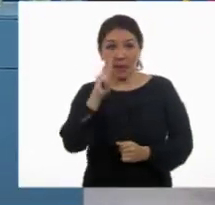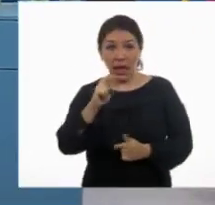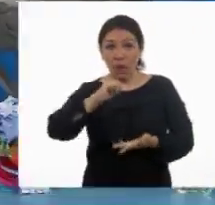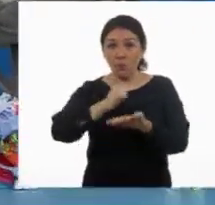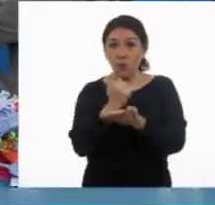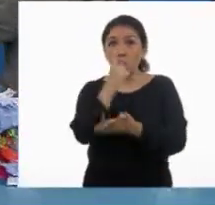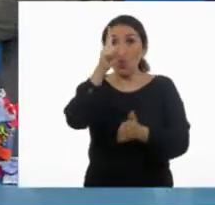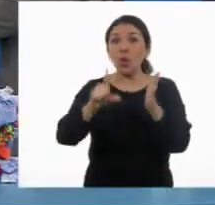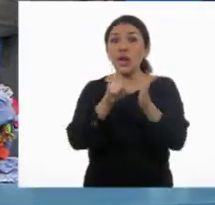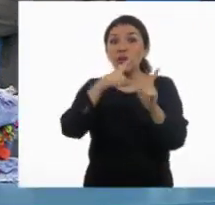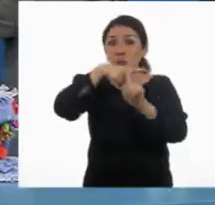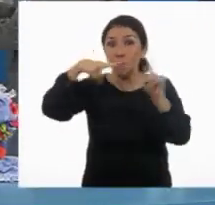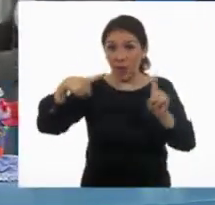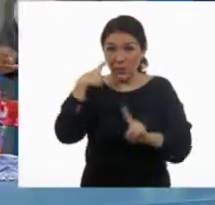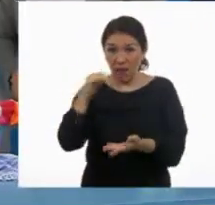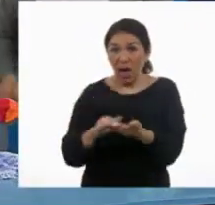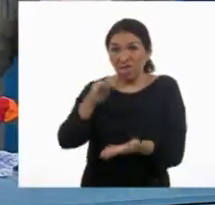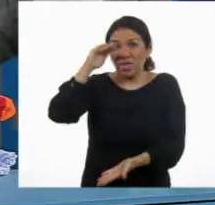y medio.